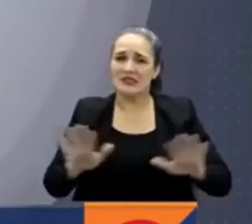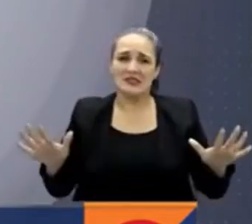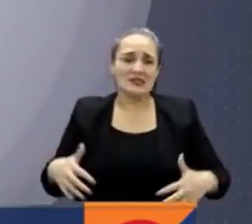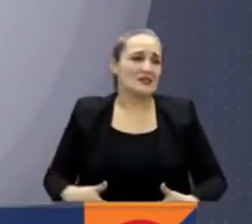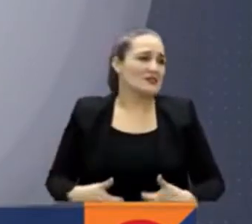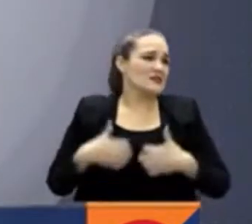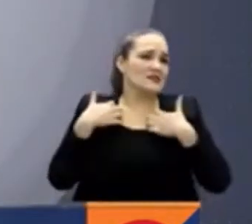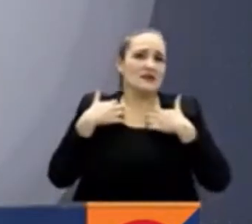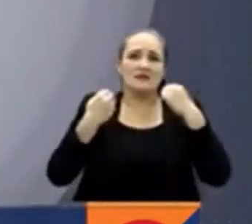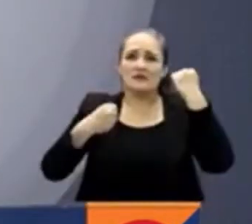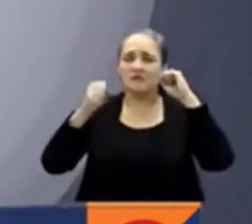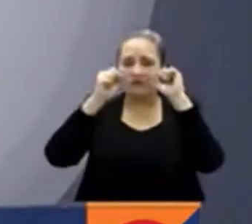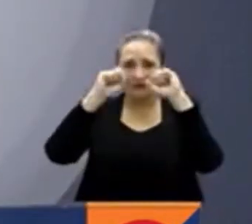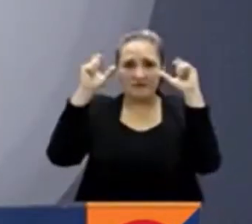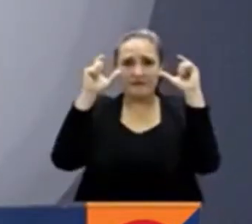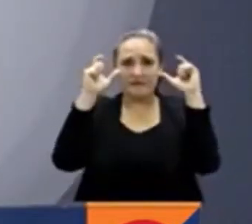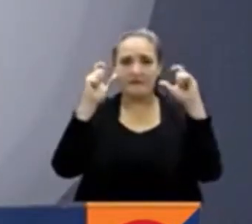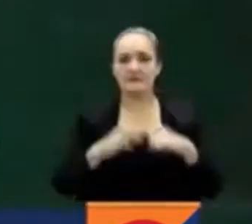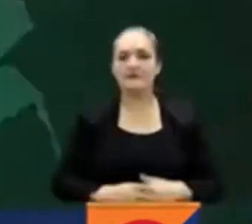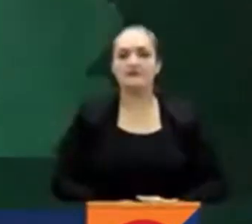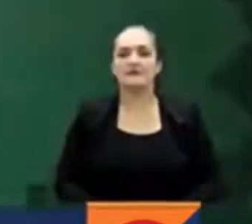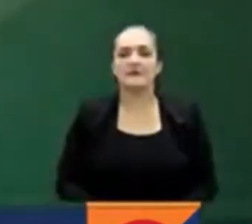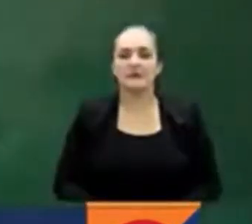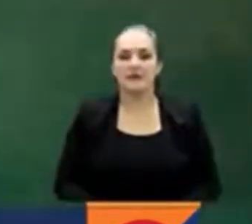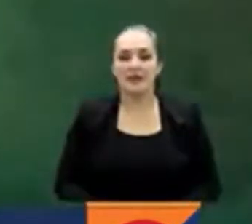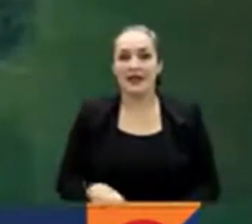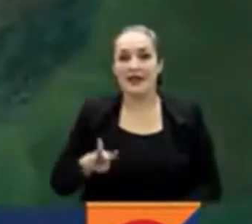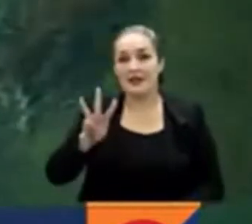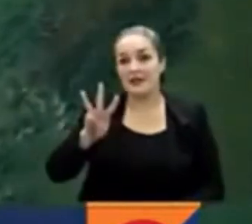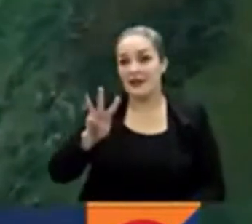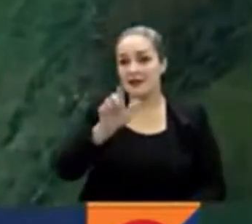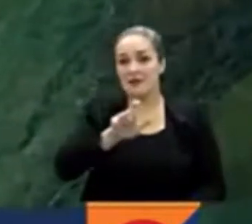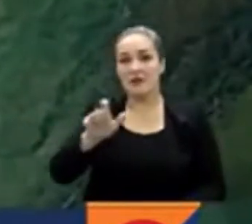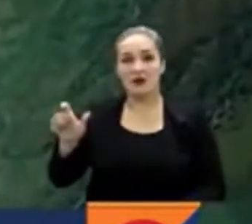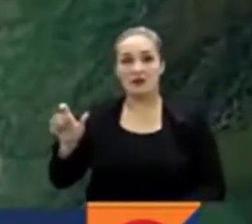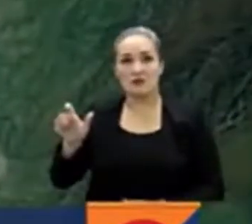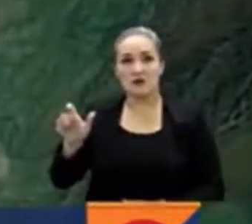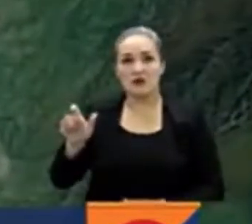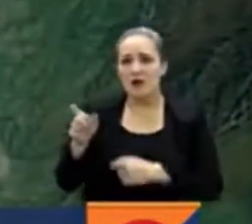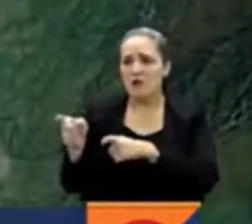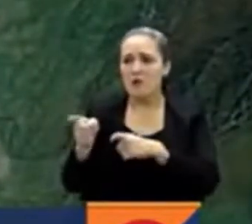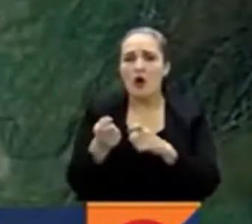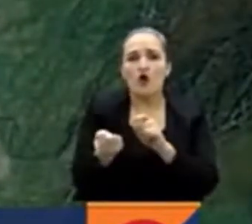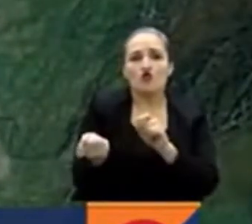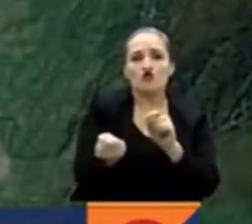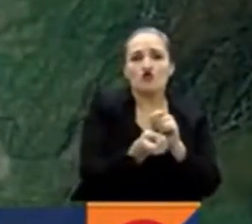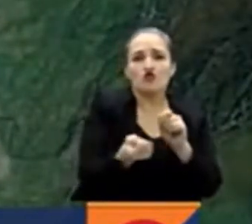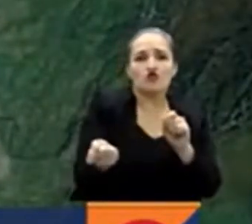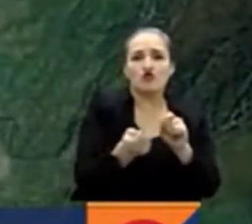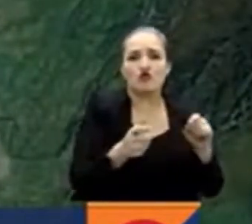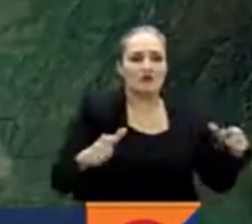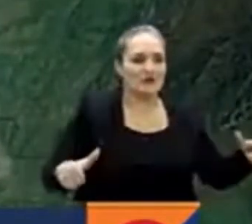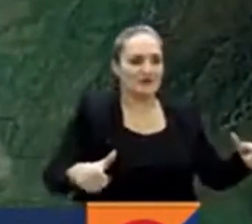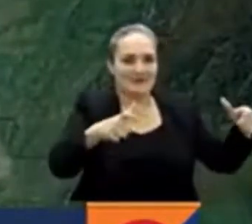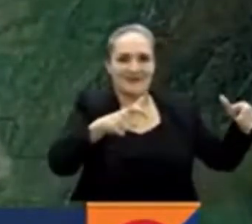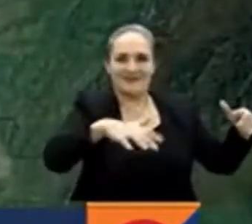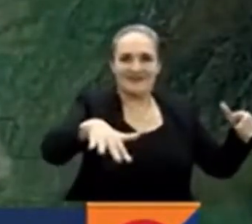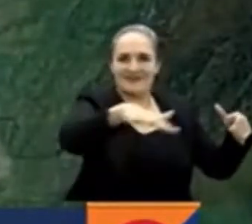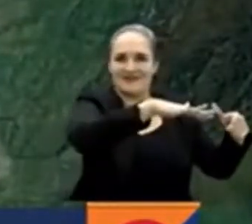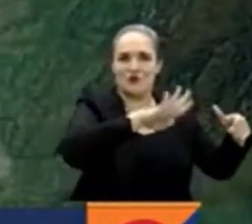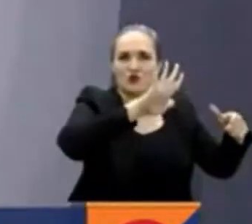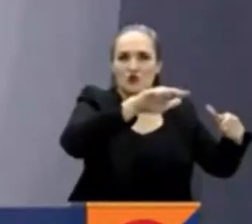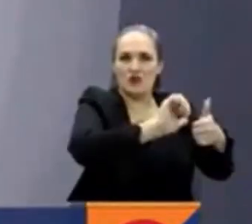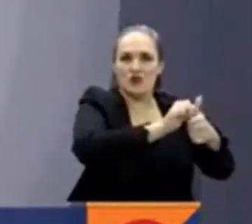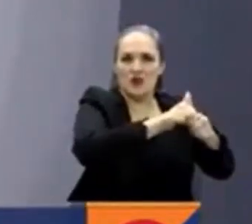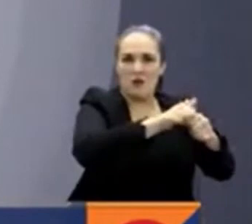y consternada. 3 personas fueron asesinadas cerca del Coliseo de Ferias de la Ciudad Señora de Colombia.